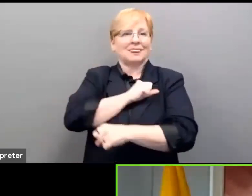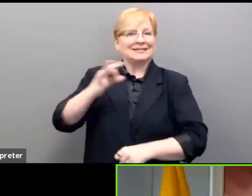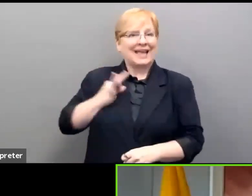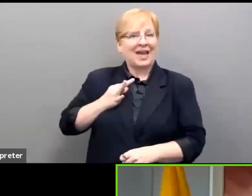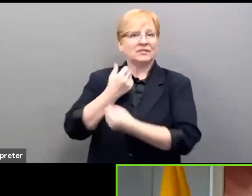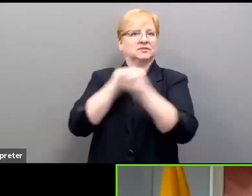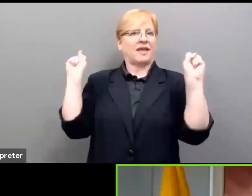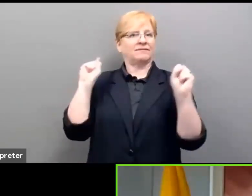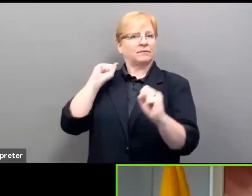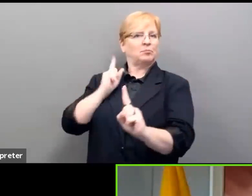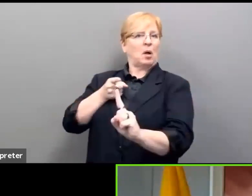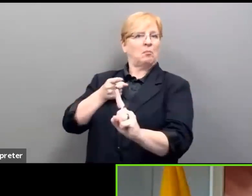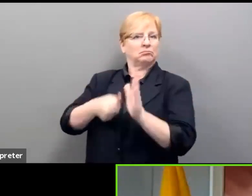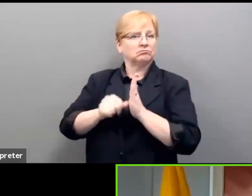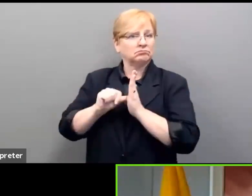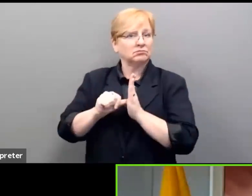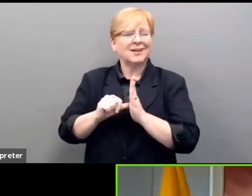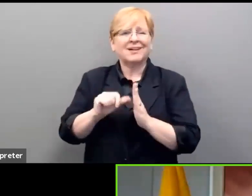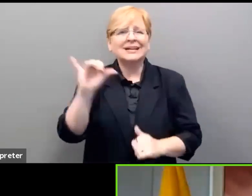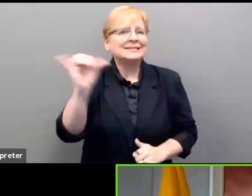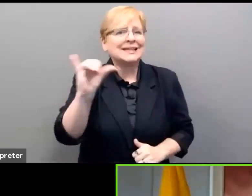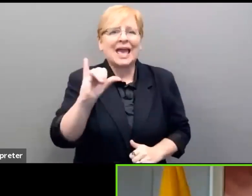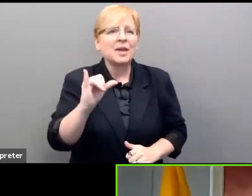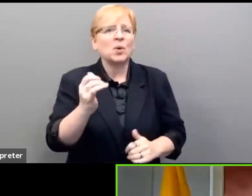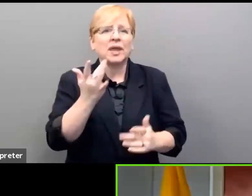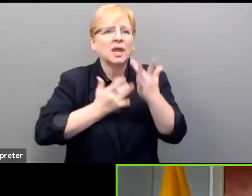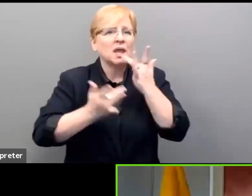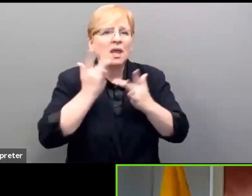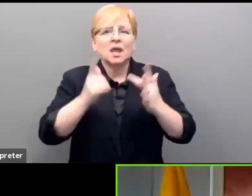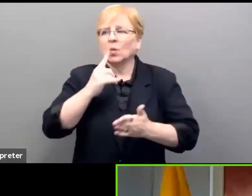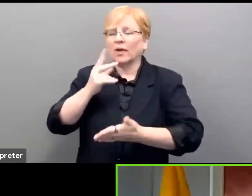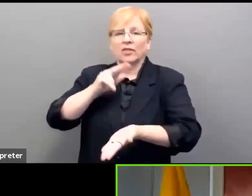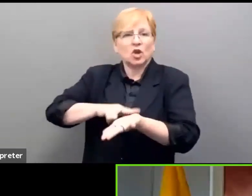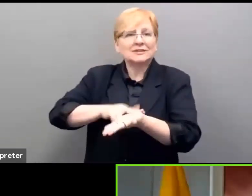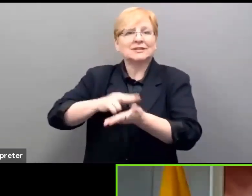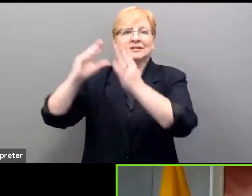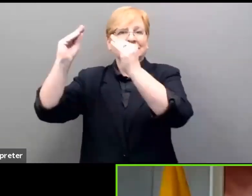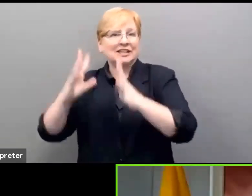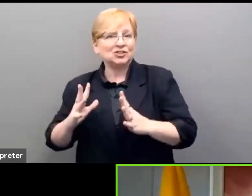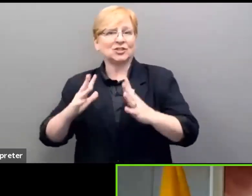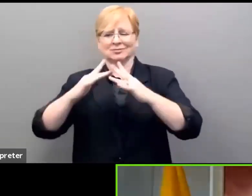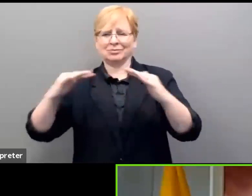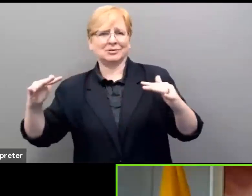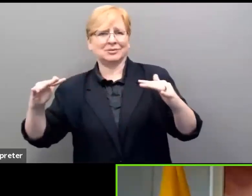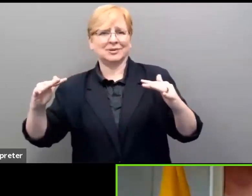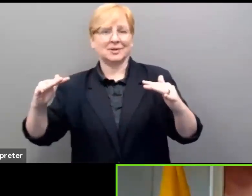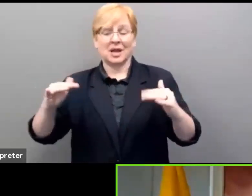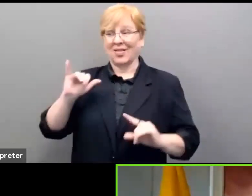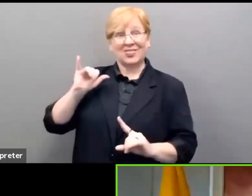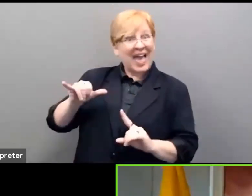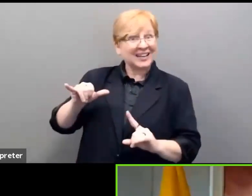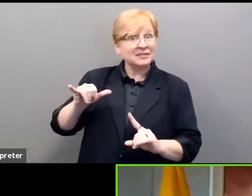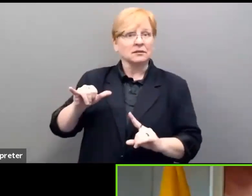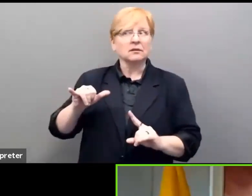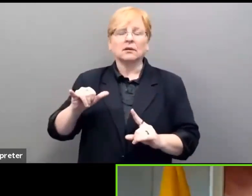los requerimientos y para que creamos un ambiente seguro tanto para los que están encarcelados y también para los individuos que trabajen